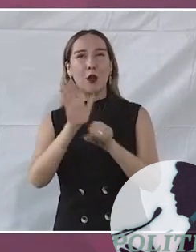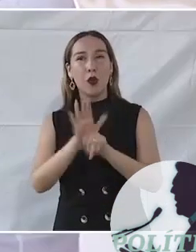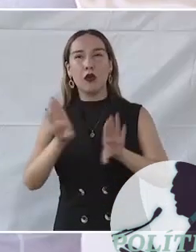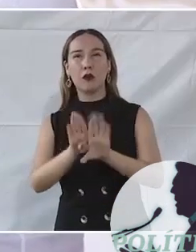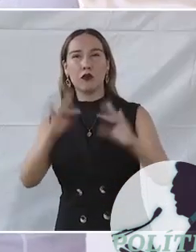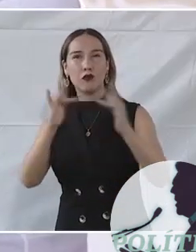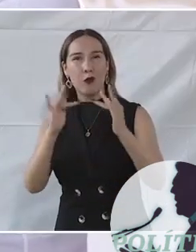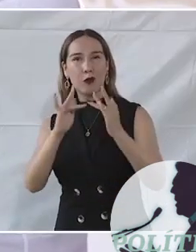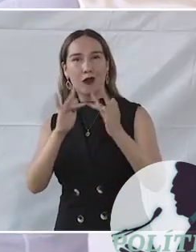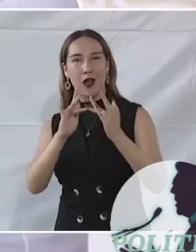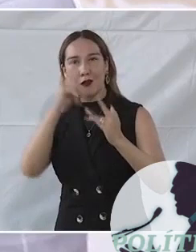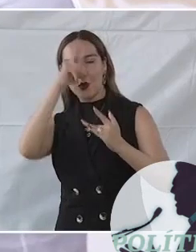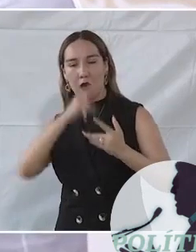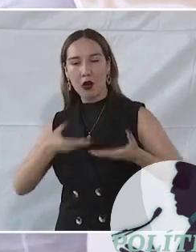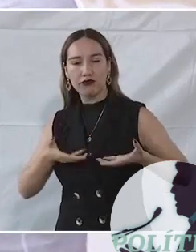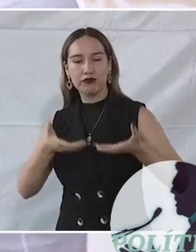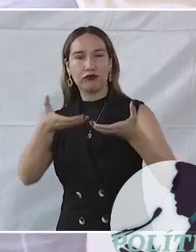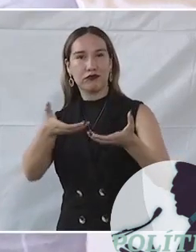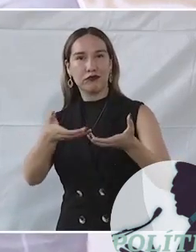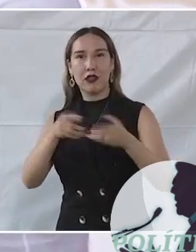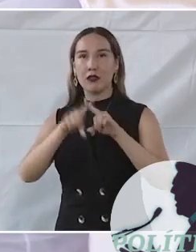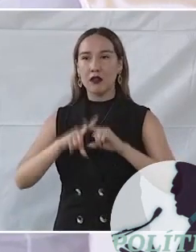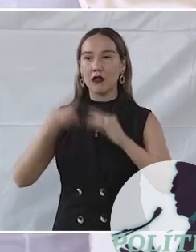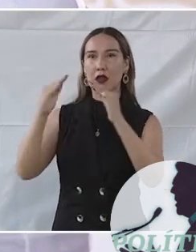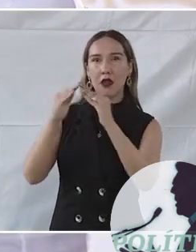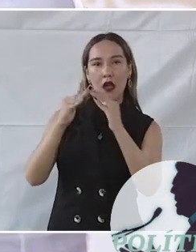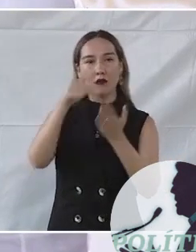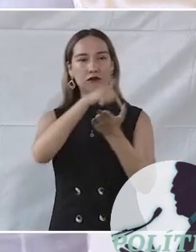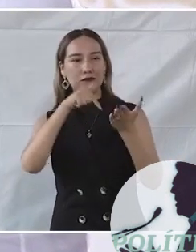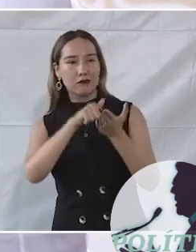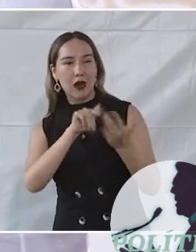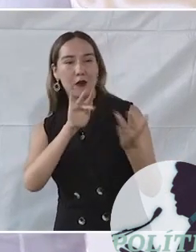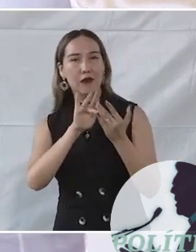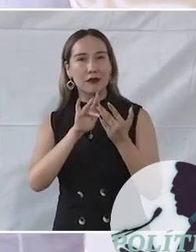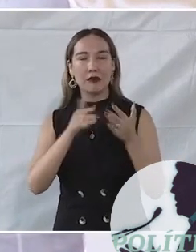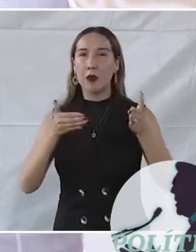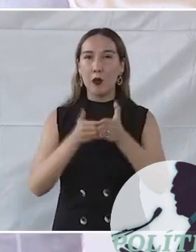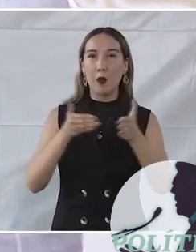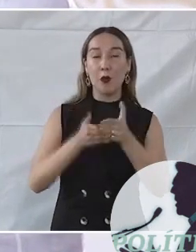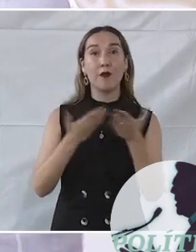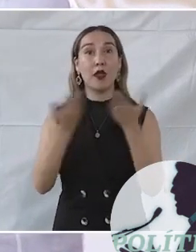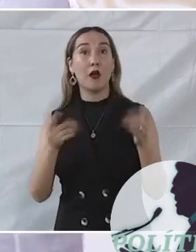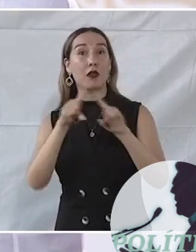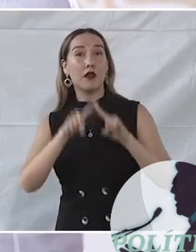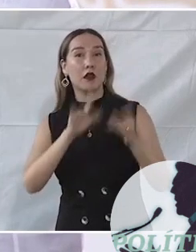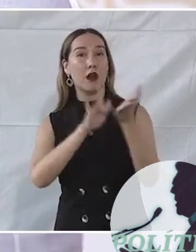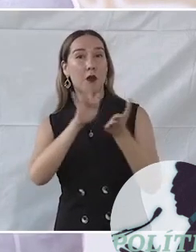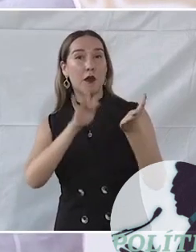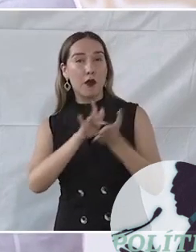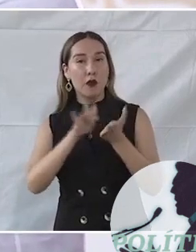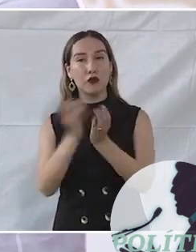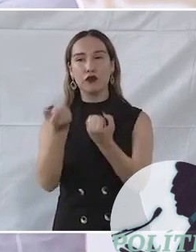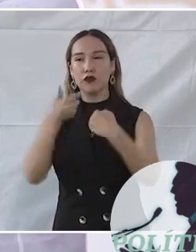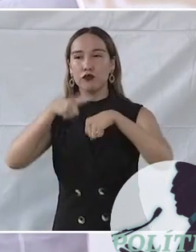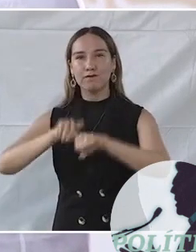comunidades. En estos casos específicos, señor presidente, por supuesto que los programas sociales estatales y federales fortalecen la